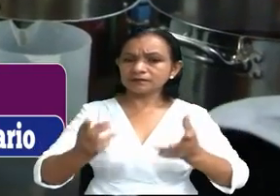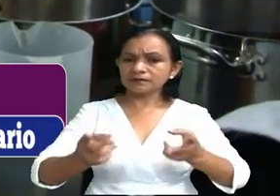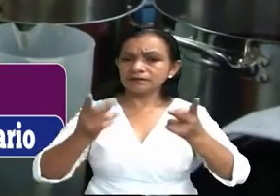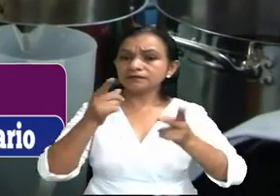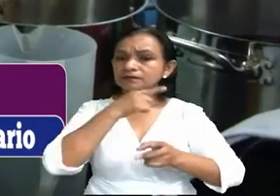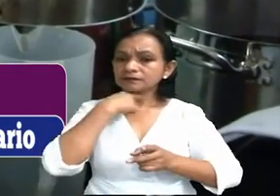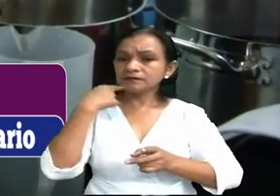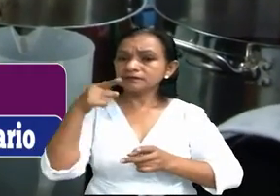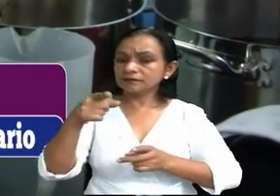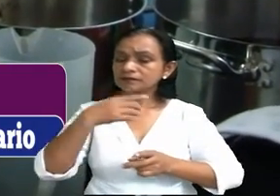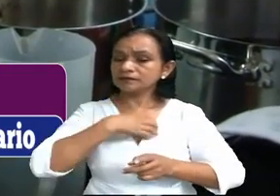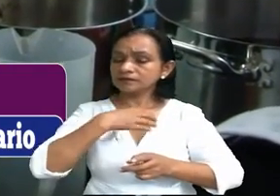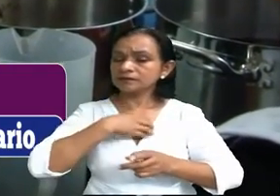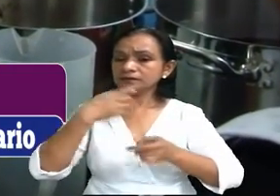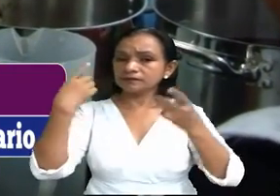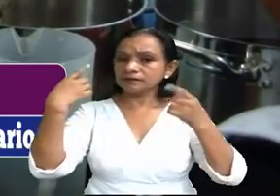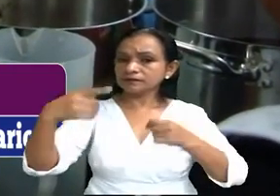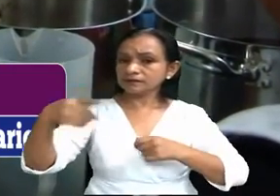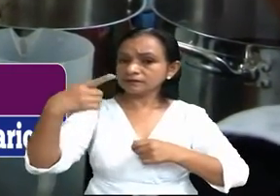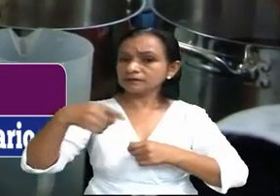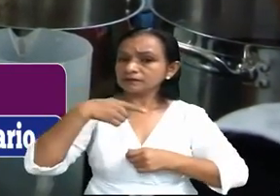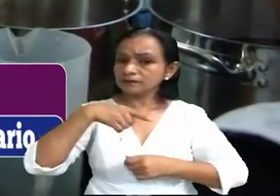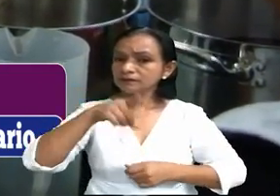restitución de derechos. Por ejemplo,